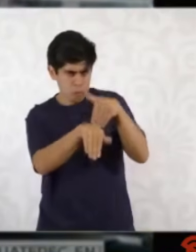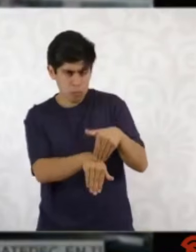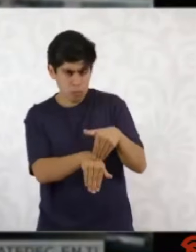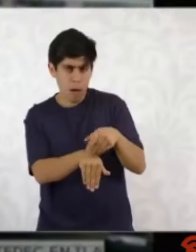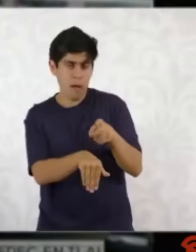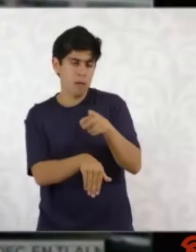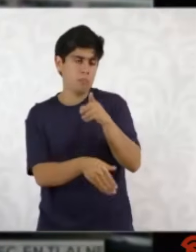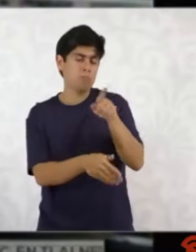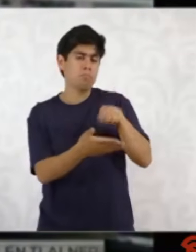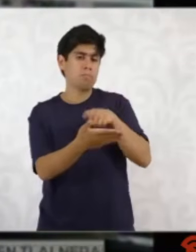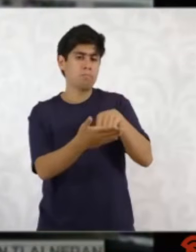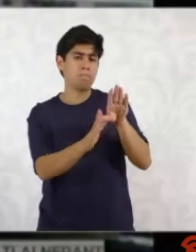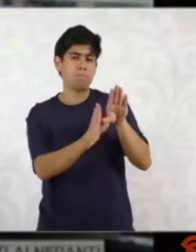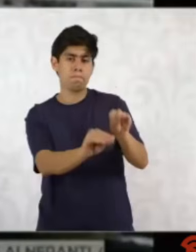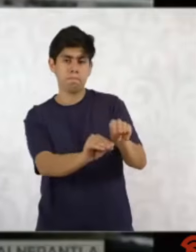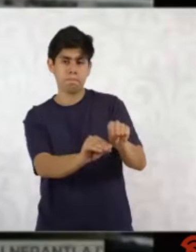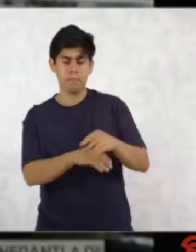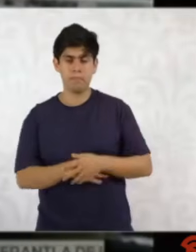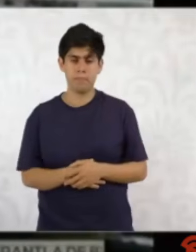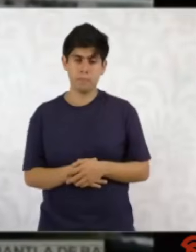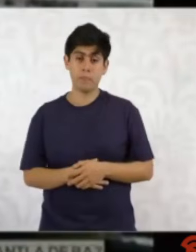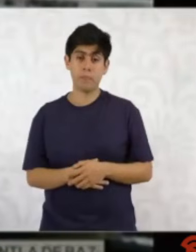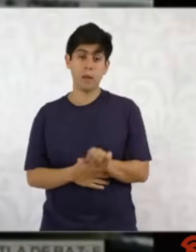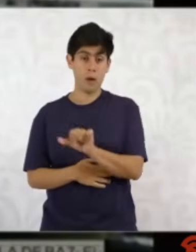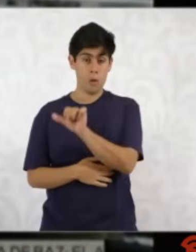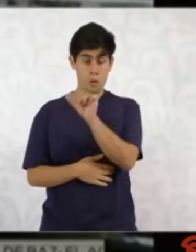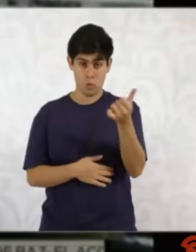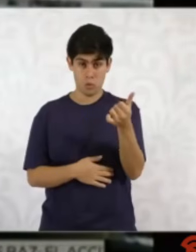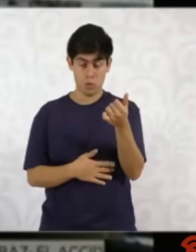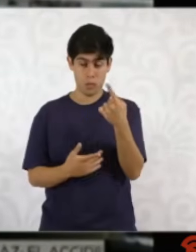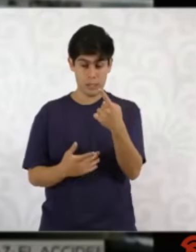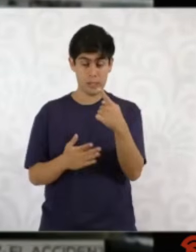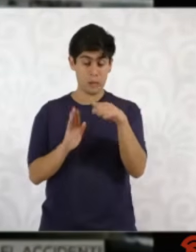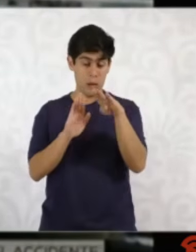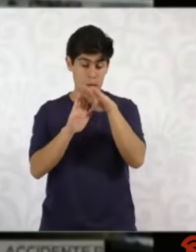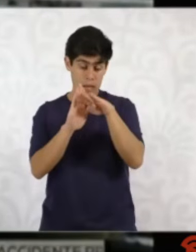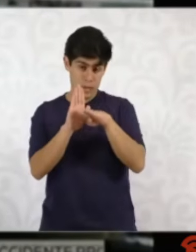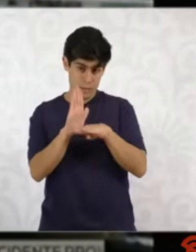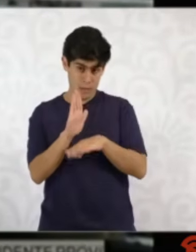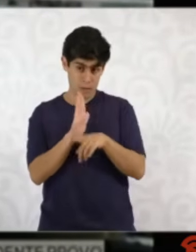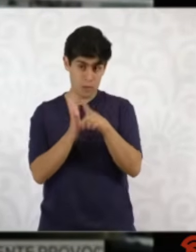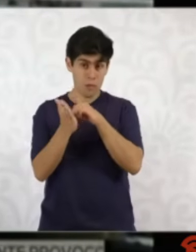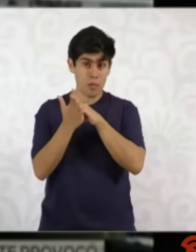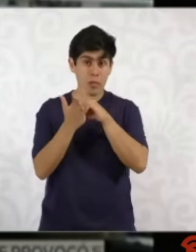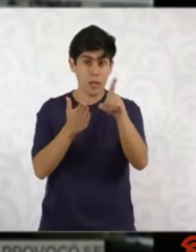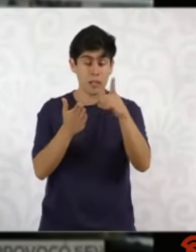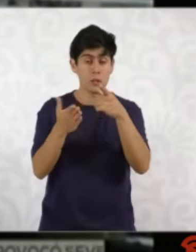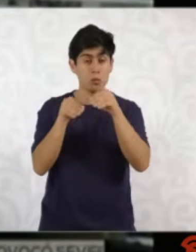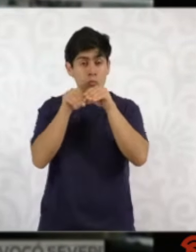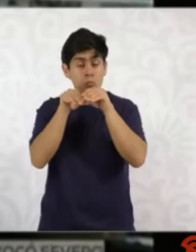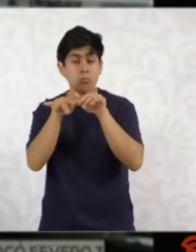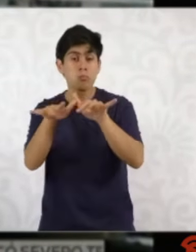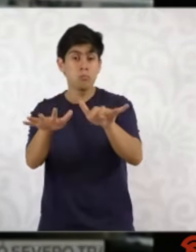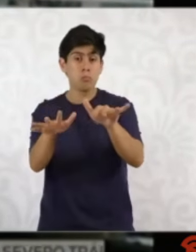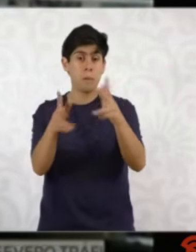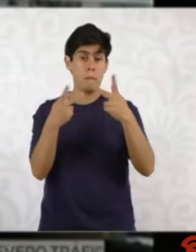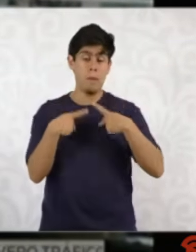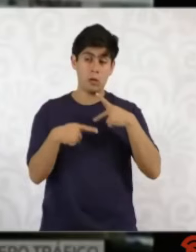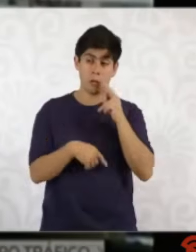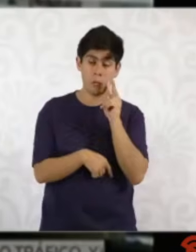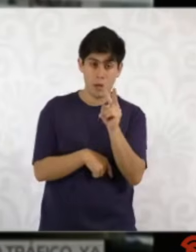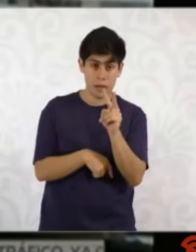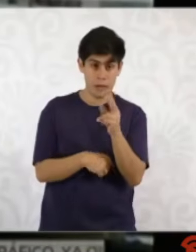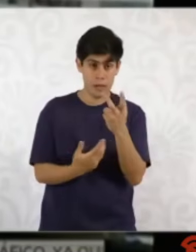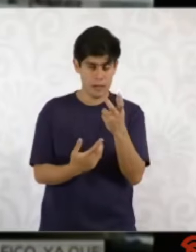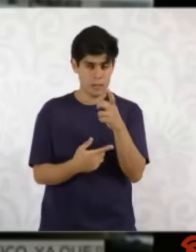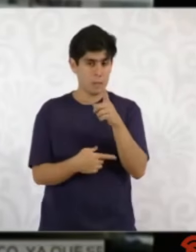la preocupación por la consulta para definir los lineamientos de los derechos de las audiencias. Especialistas ven un ataque directo contra la libertad